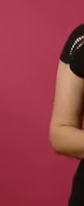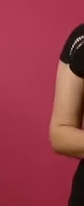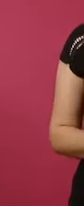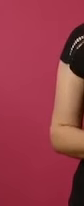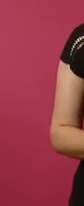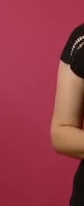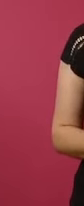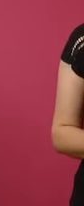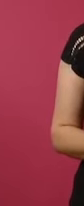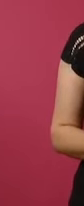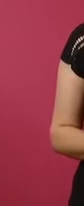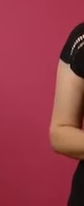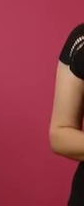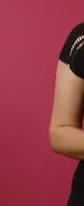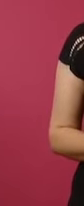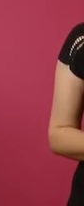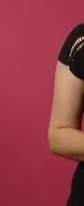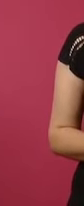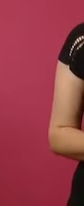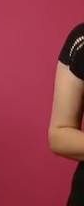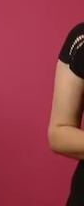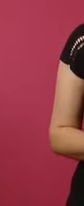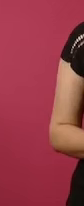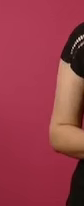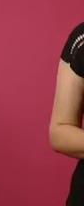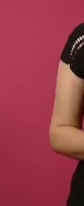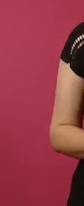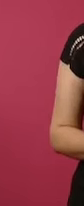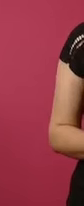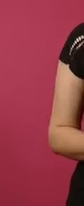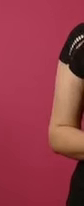Entonces, lo más